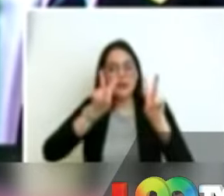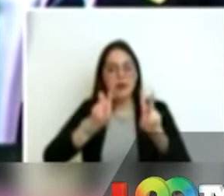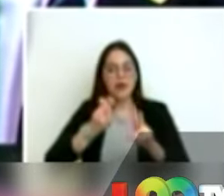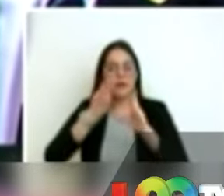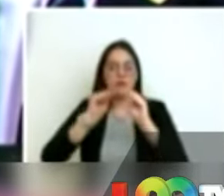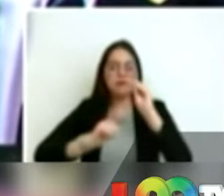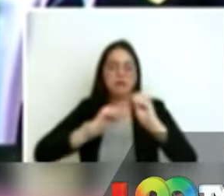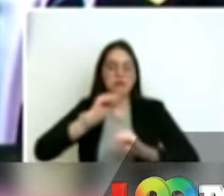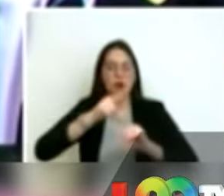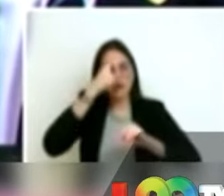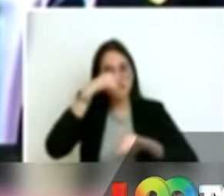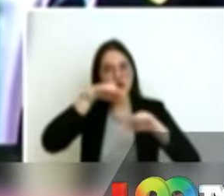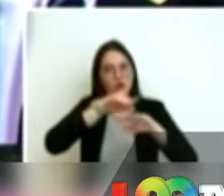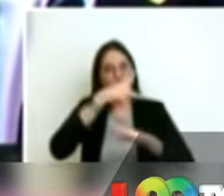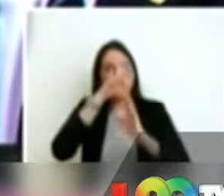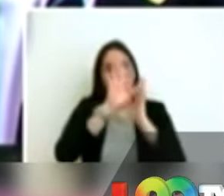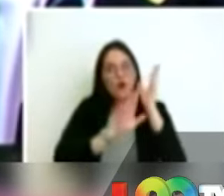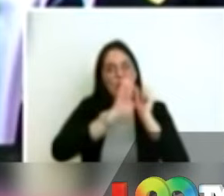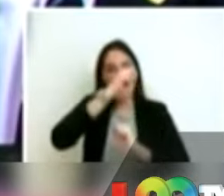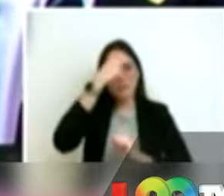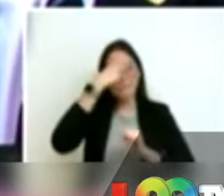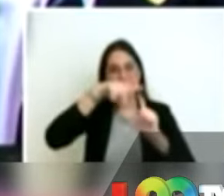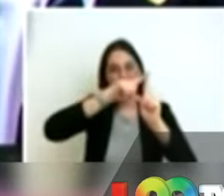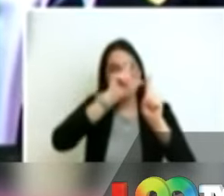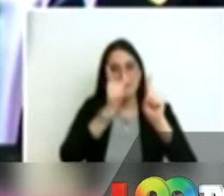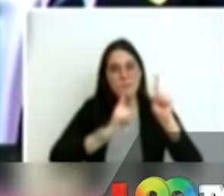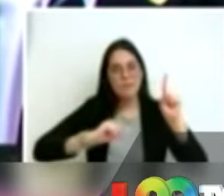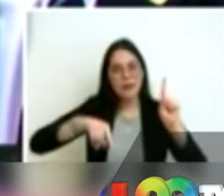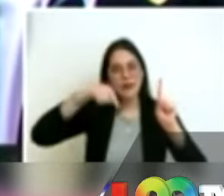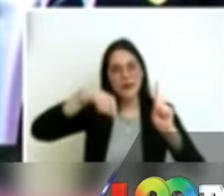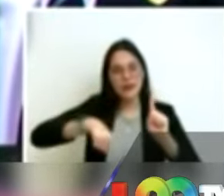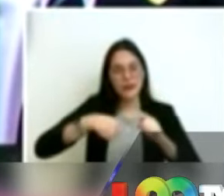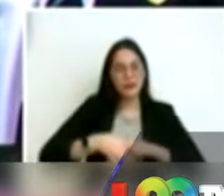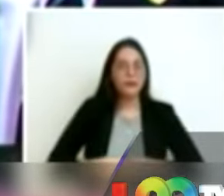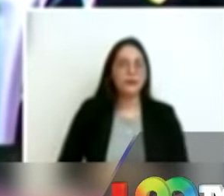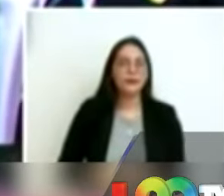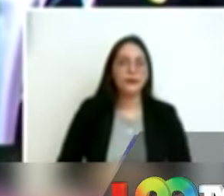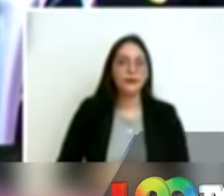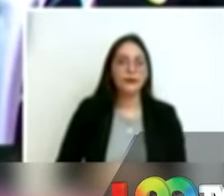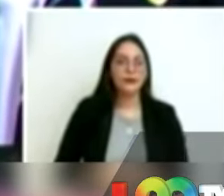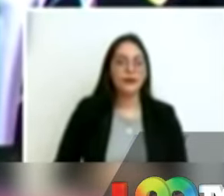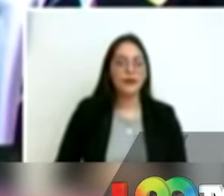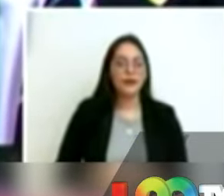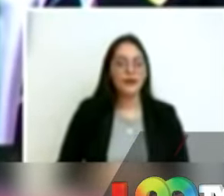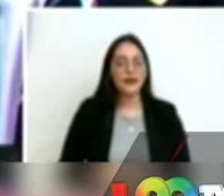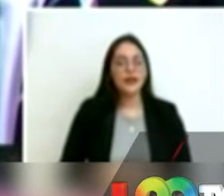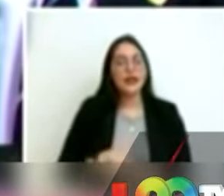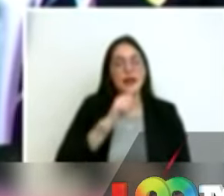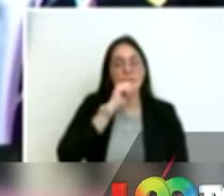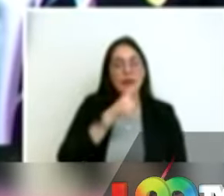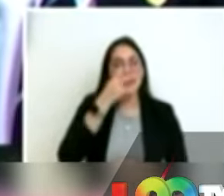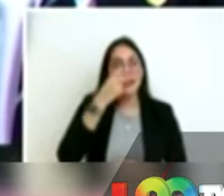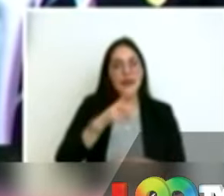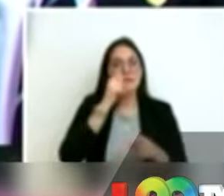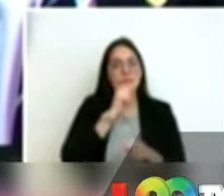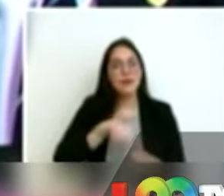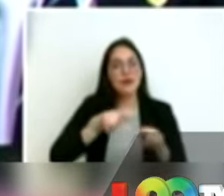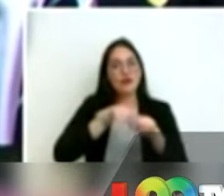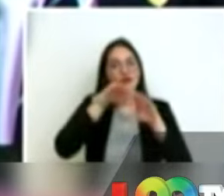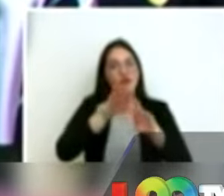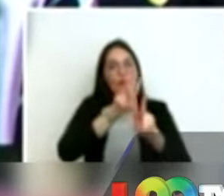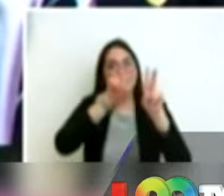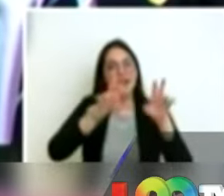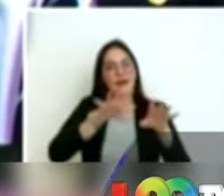diversas disposiciones de la Constitución Política de los Estados Unidos Mexicanos en materia